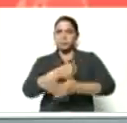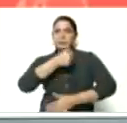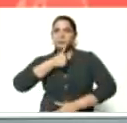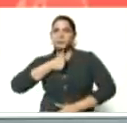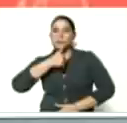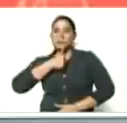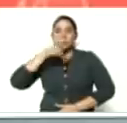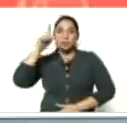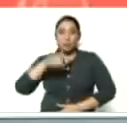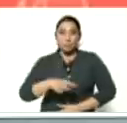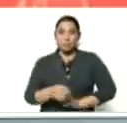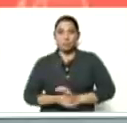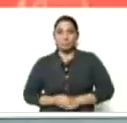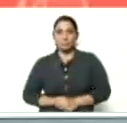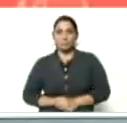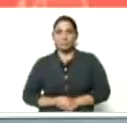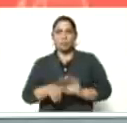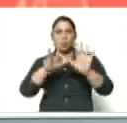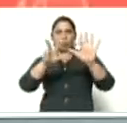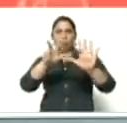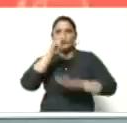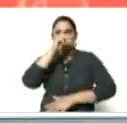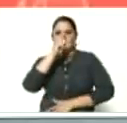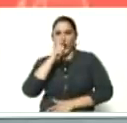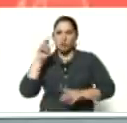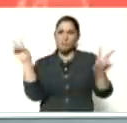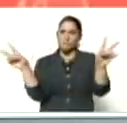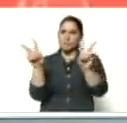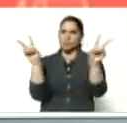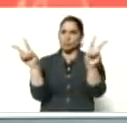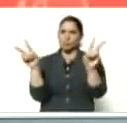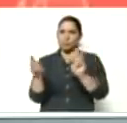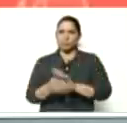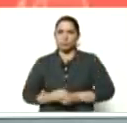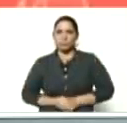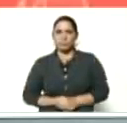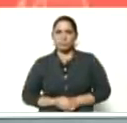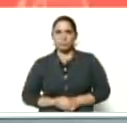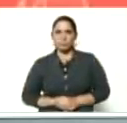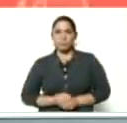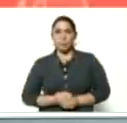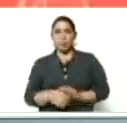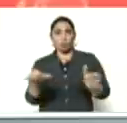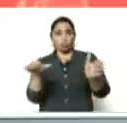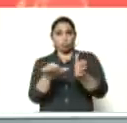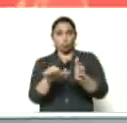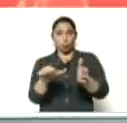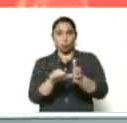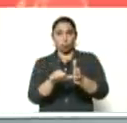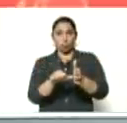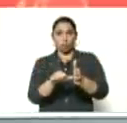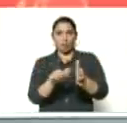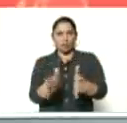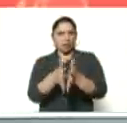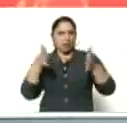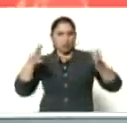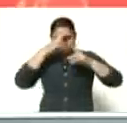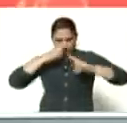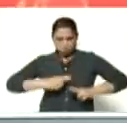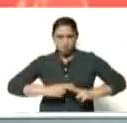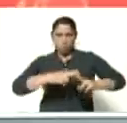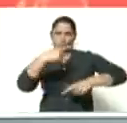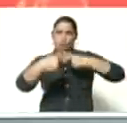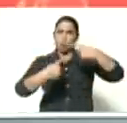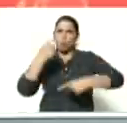y también de estos 8 años victoriosos, en donde nuestro mayor homenaje diario al